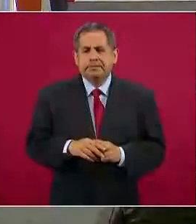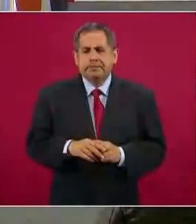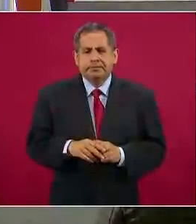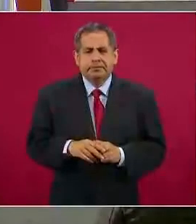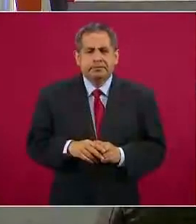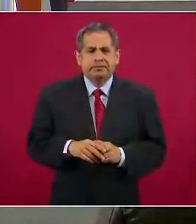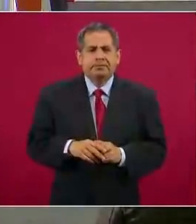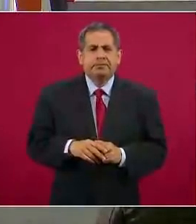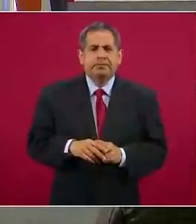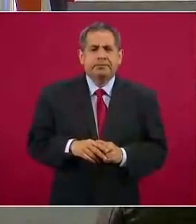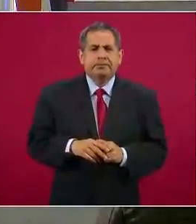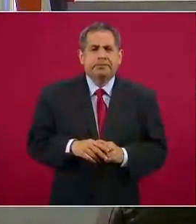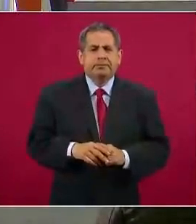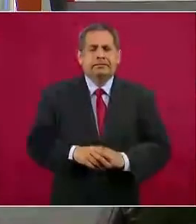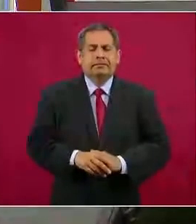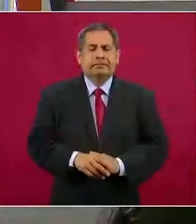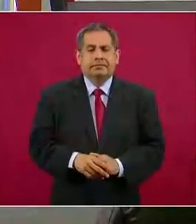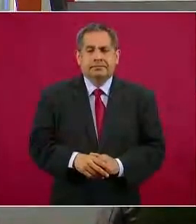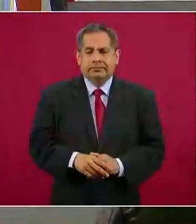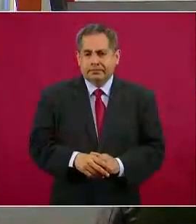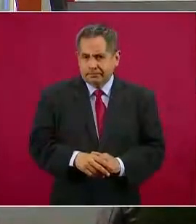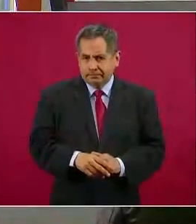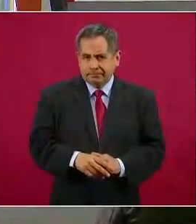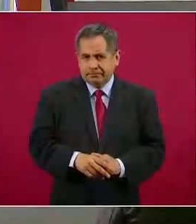¿Sí? ¿No las tienen?